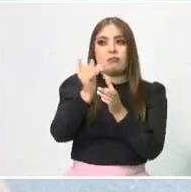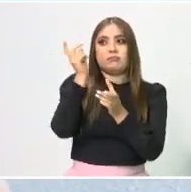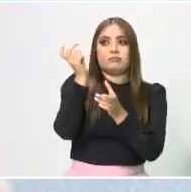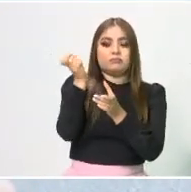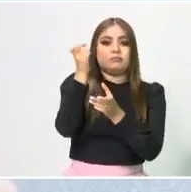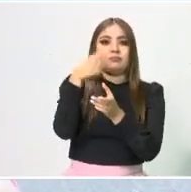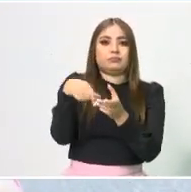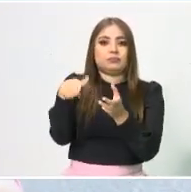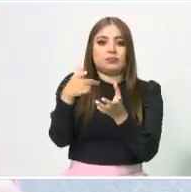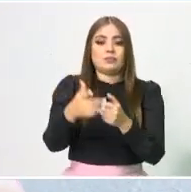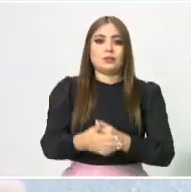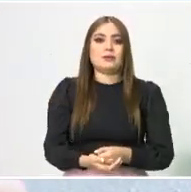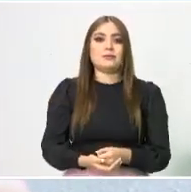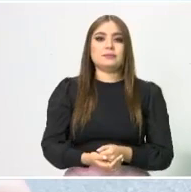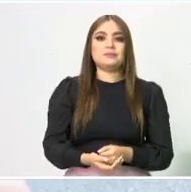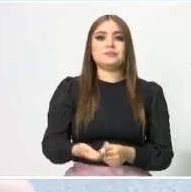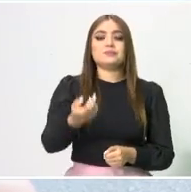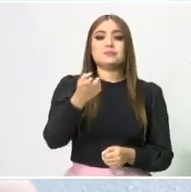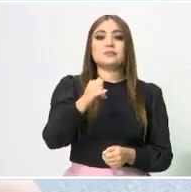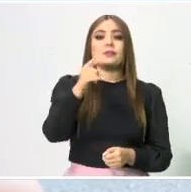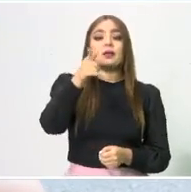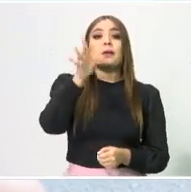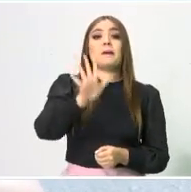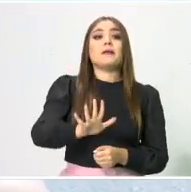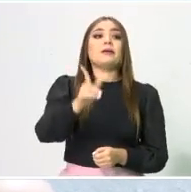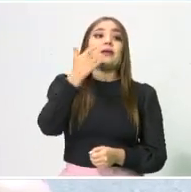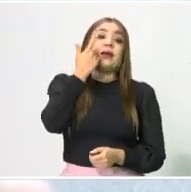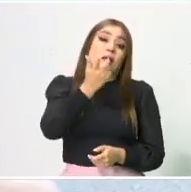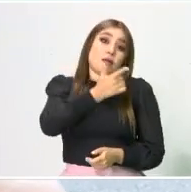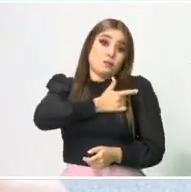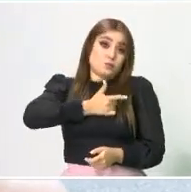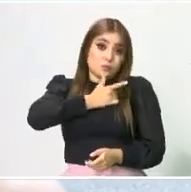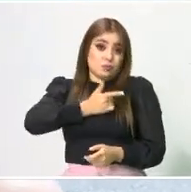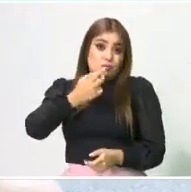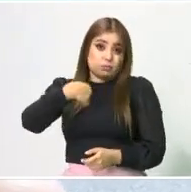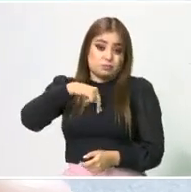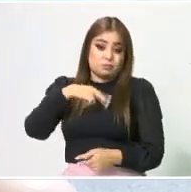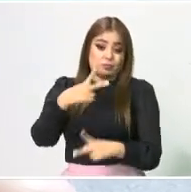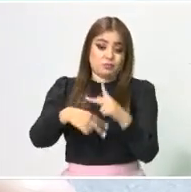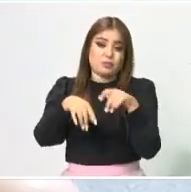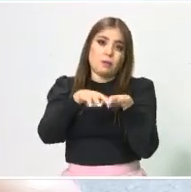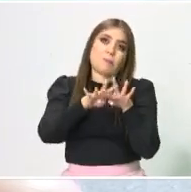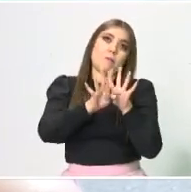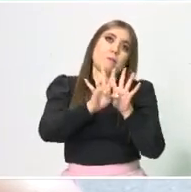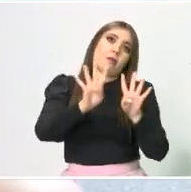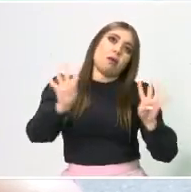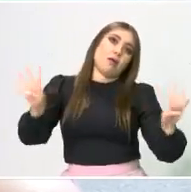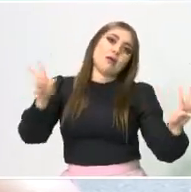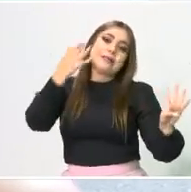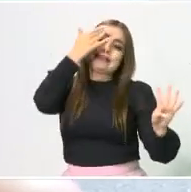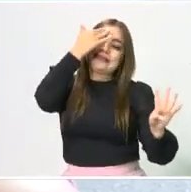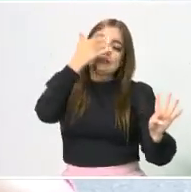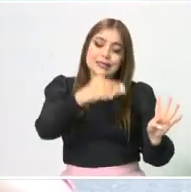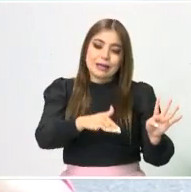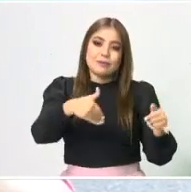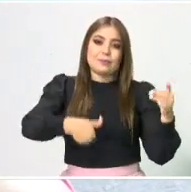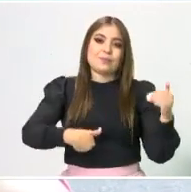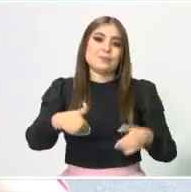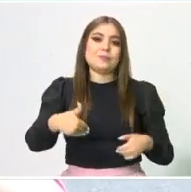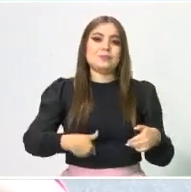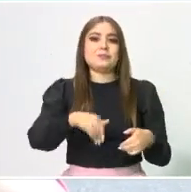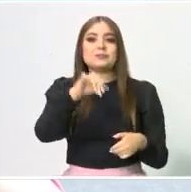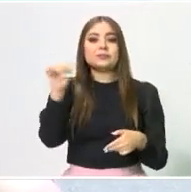Así es, tal parece que a ellos les gusta que vengamos a hacer plantones, sabemos que afectan a las personas